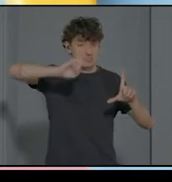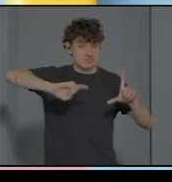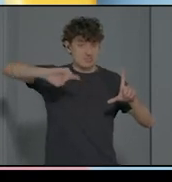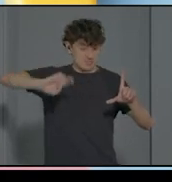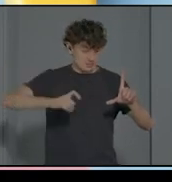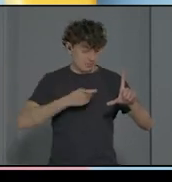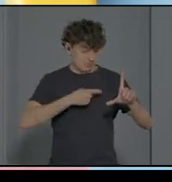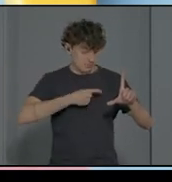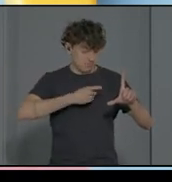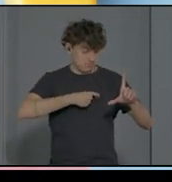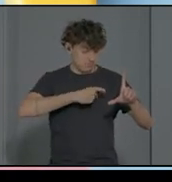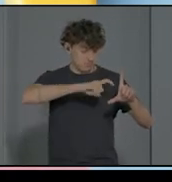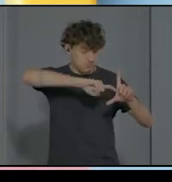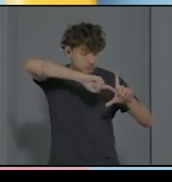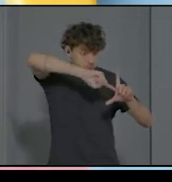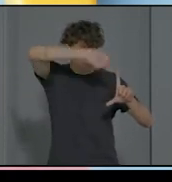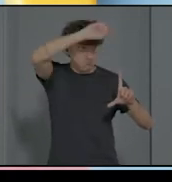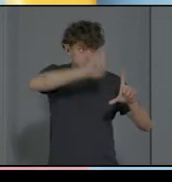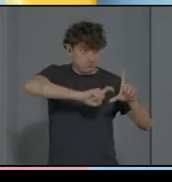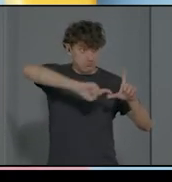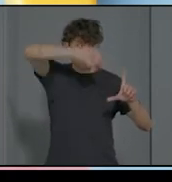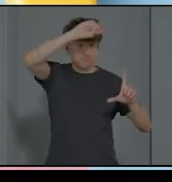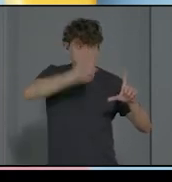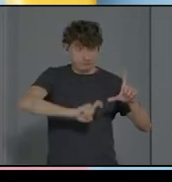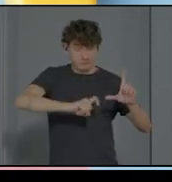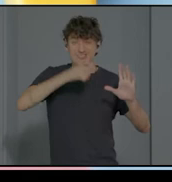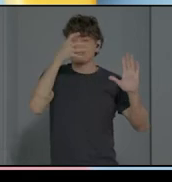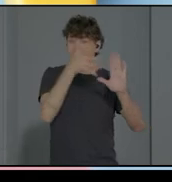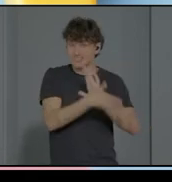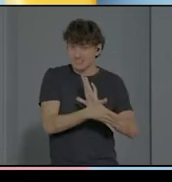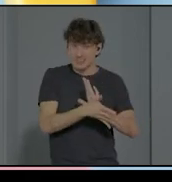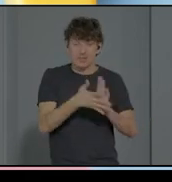el intervalo, más se calma el niño. Cuanto más es estrecho